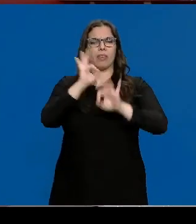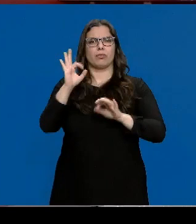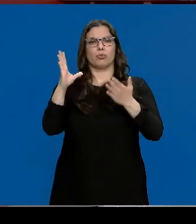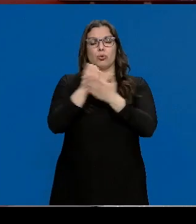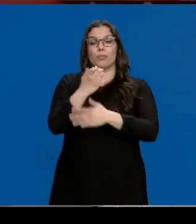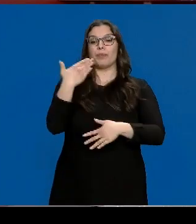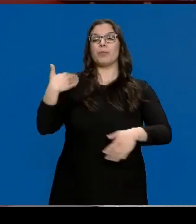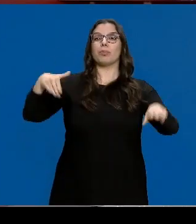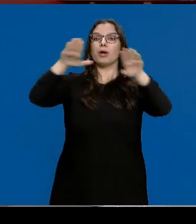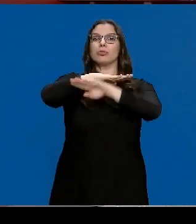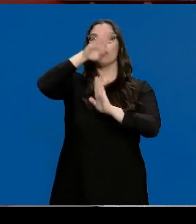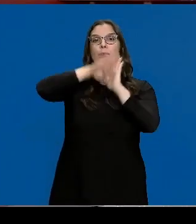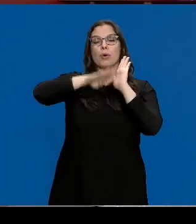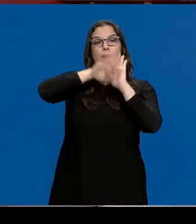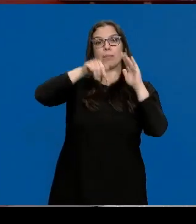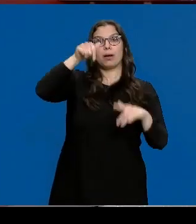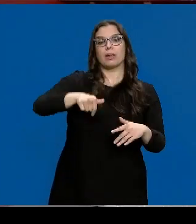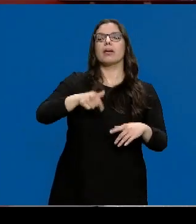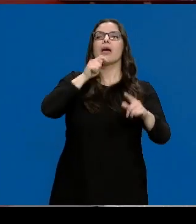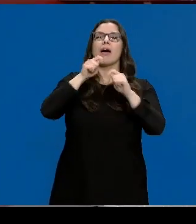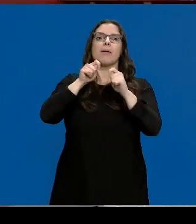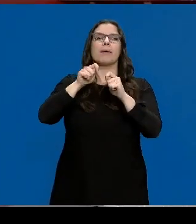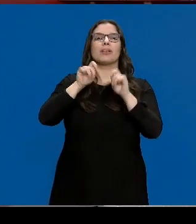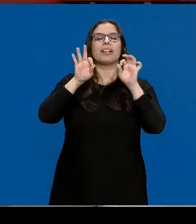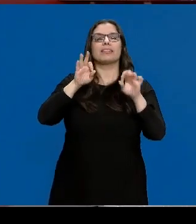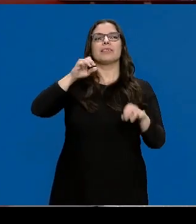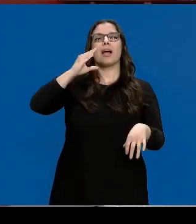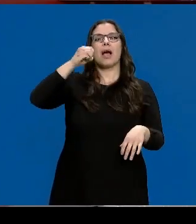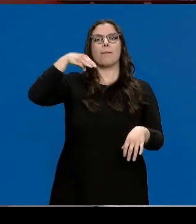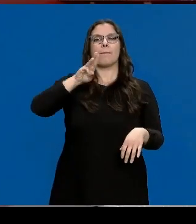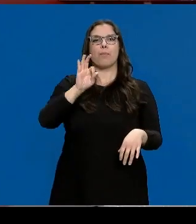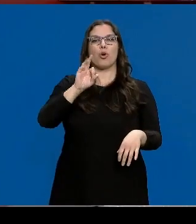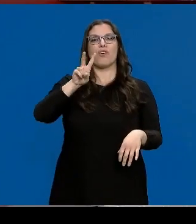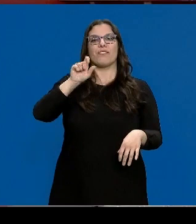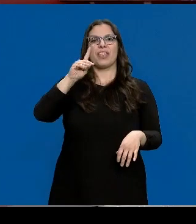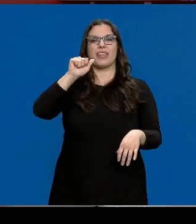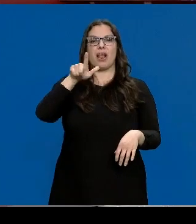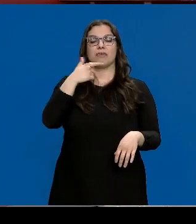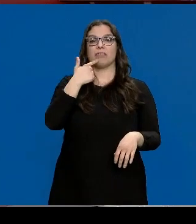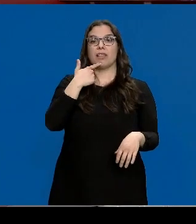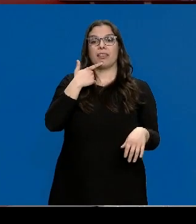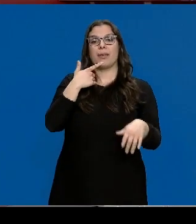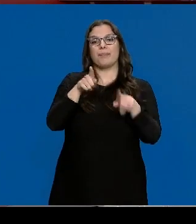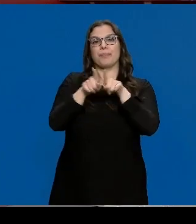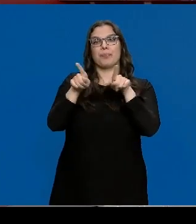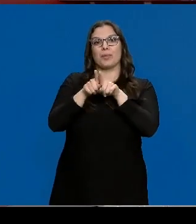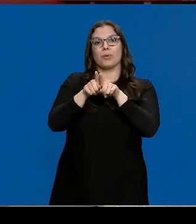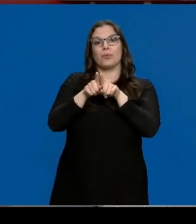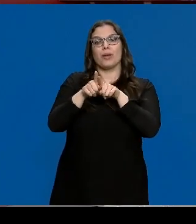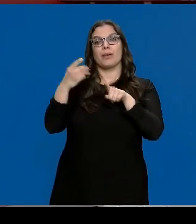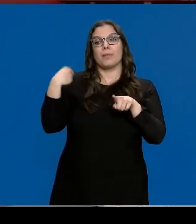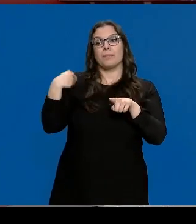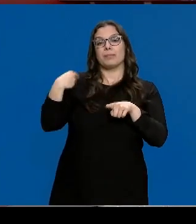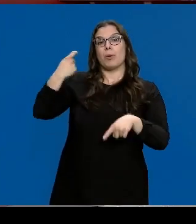Anoche en el programa Cuestión de Prioridades hablaba el periodista Manuel Campo Vidal. Ponía en valor la forma cercana y accesible en la